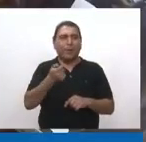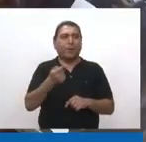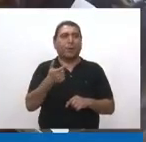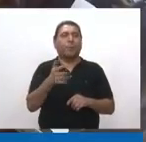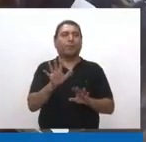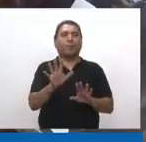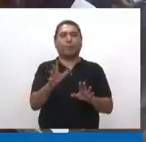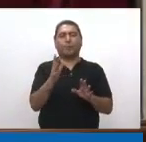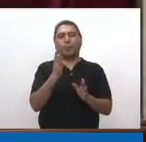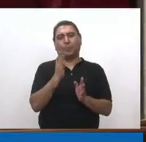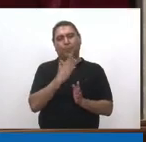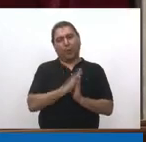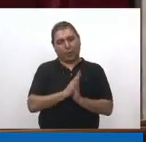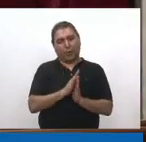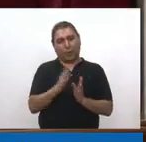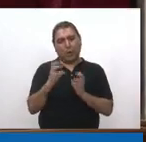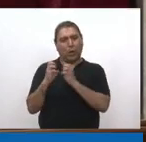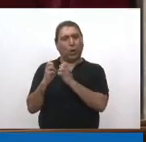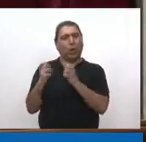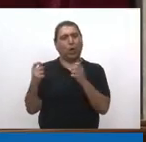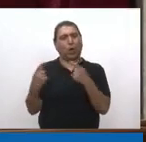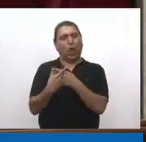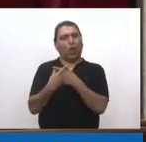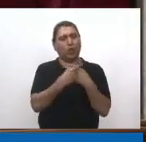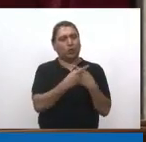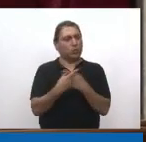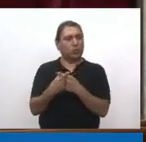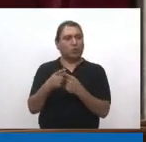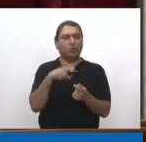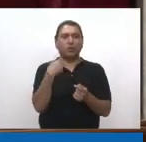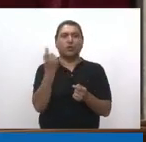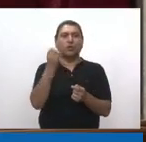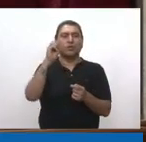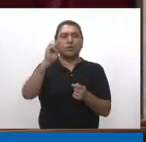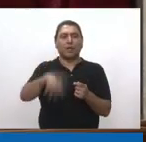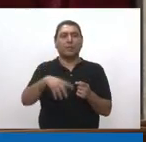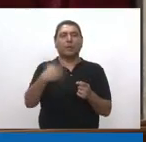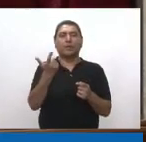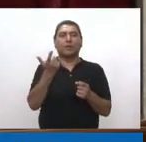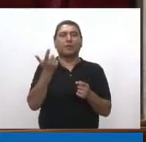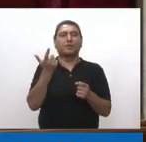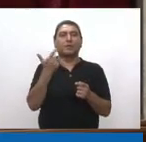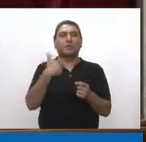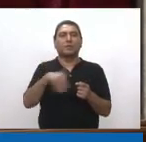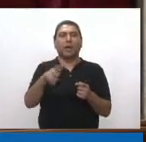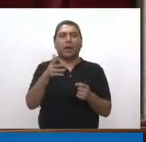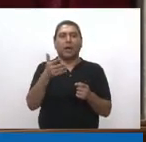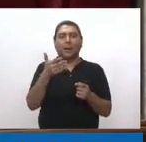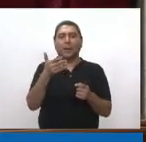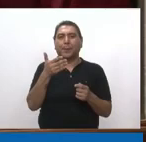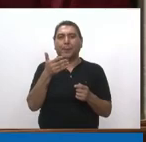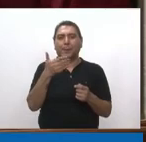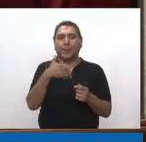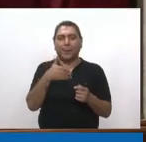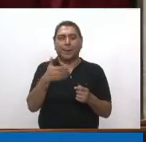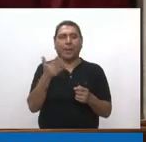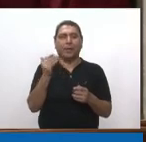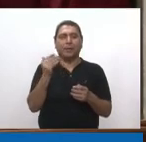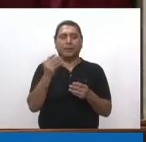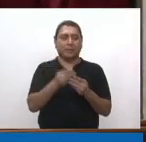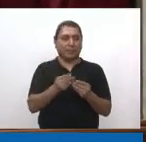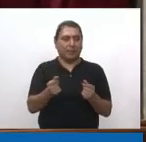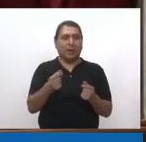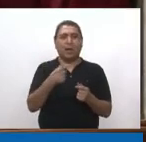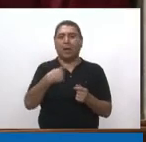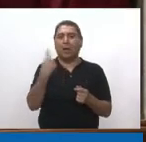por favor, la pena no escuchar a los colegas. Senador Paltroni, estamos en las palabras de cierre. Vamos a tener la tolerancia con cada